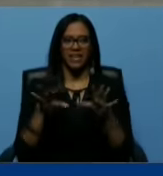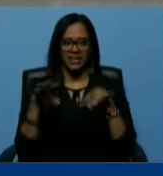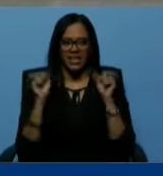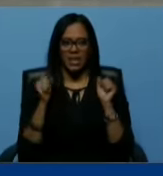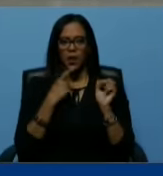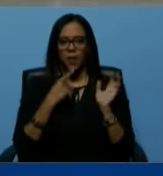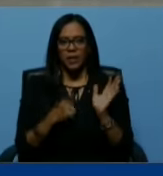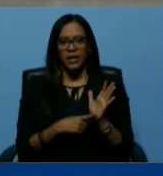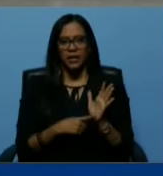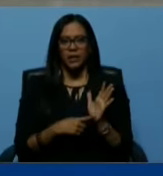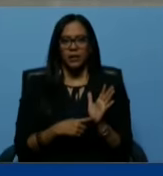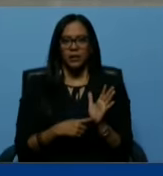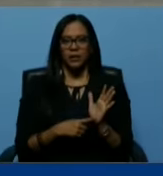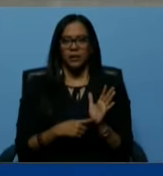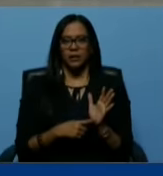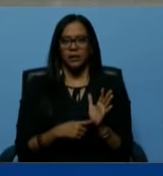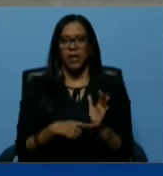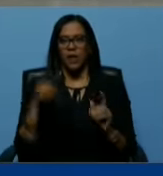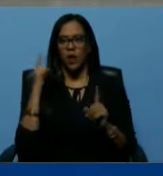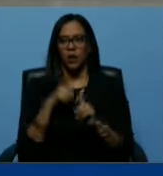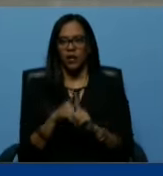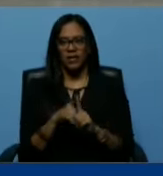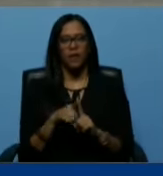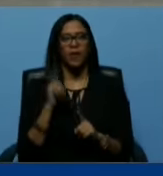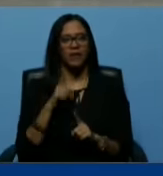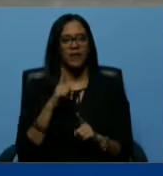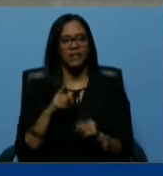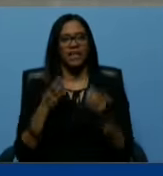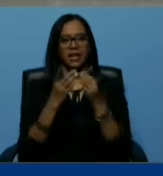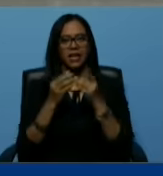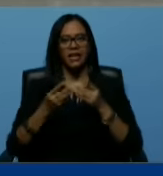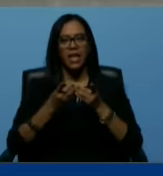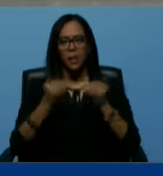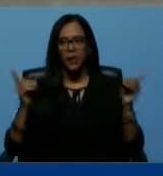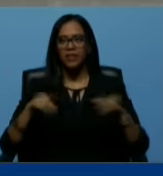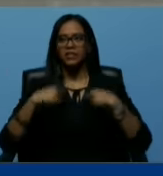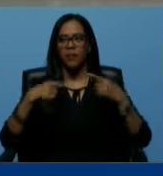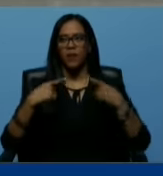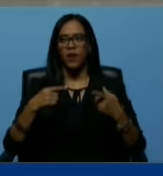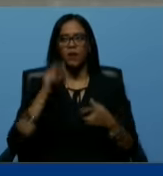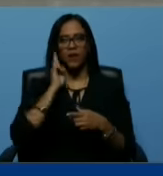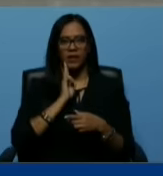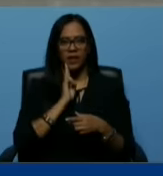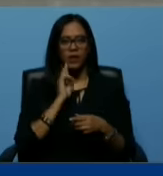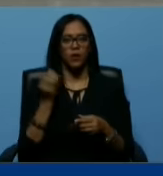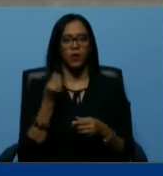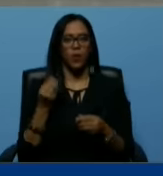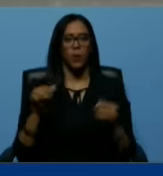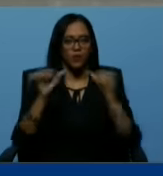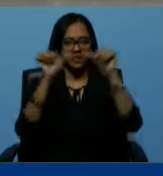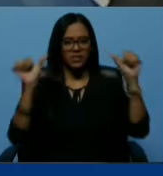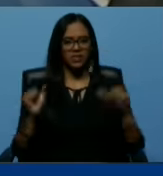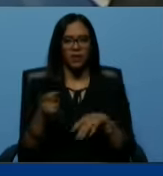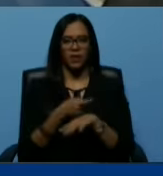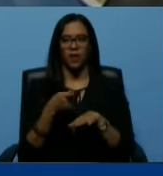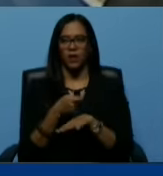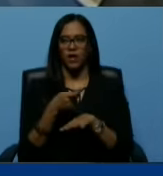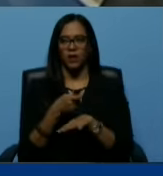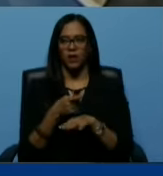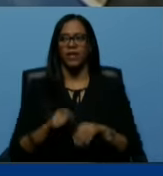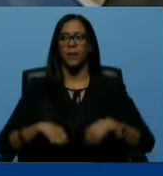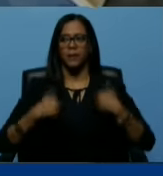completa la frase, pero el objetivo estratégico debe ser la democracia popular bolivariana como sistema de gobierno, y más